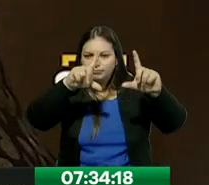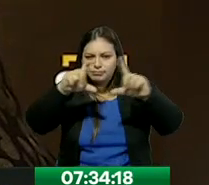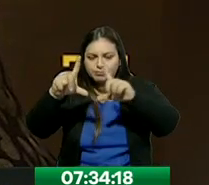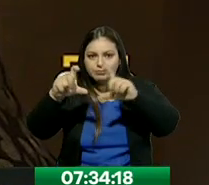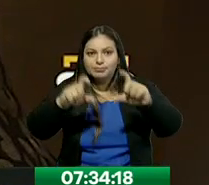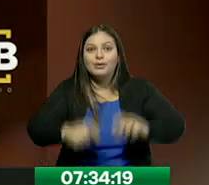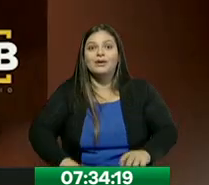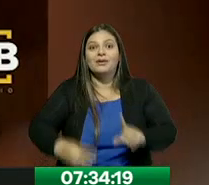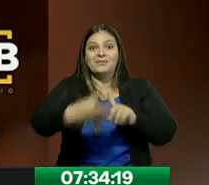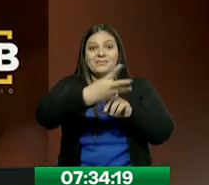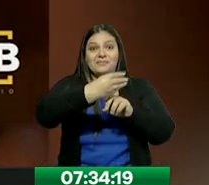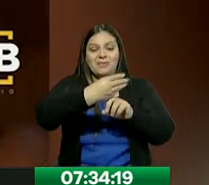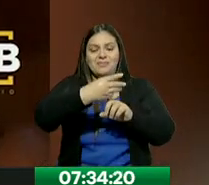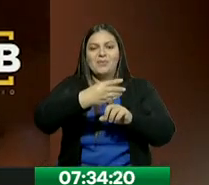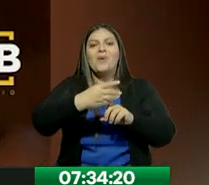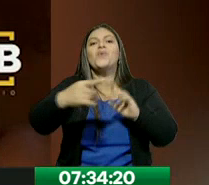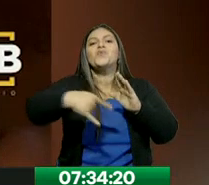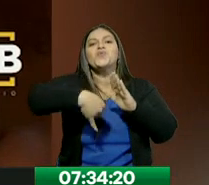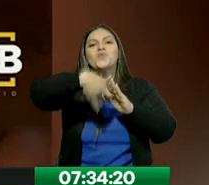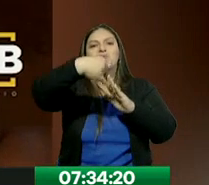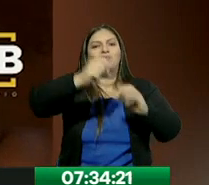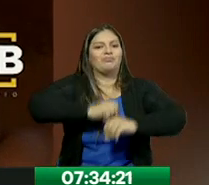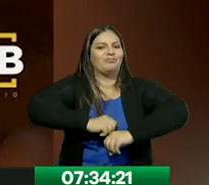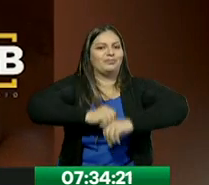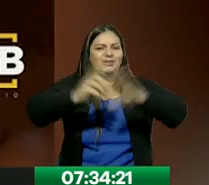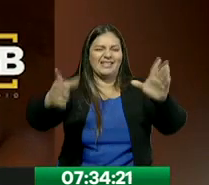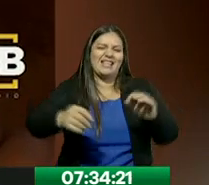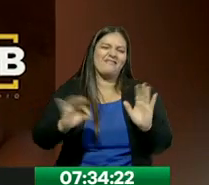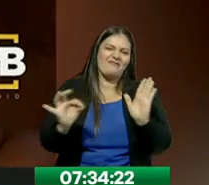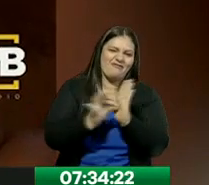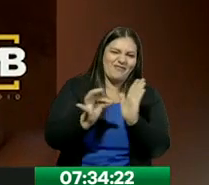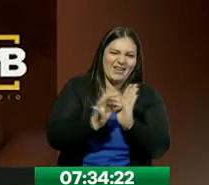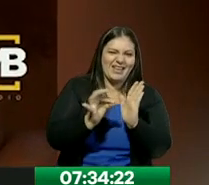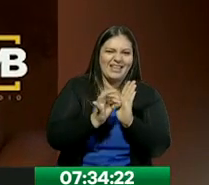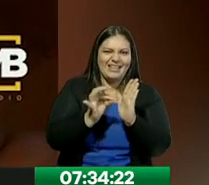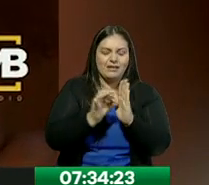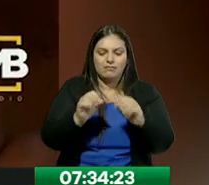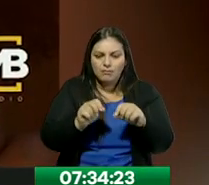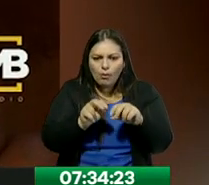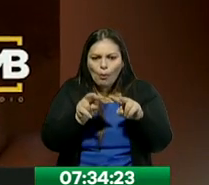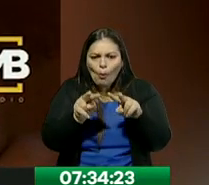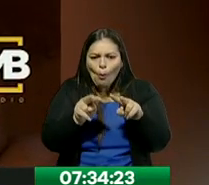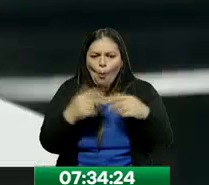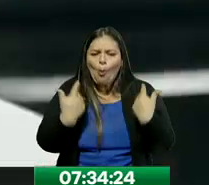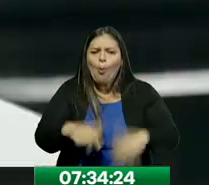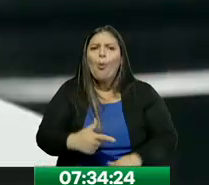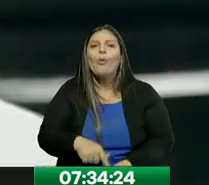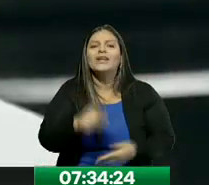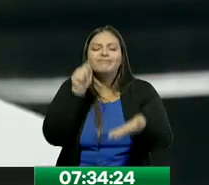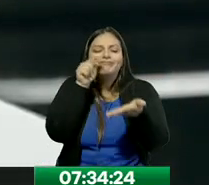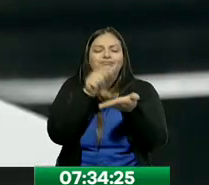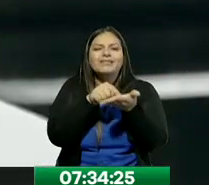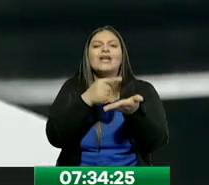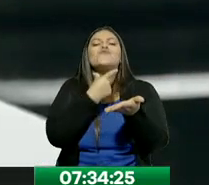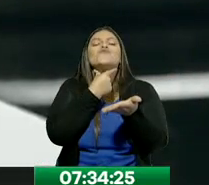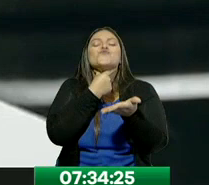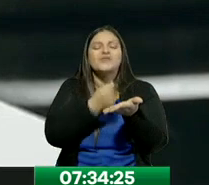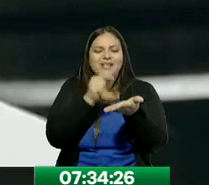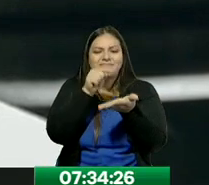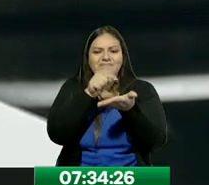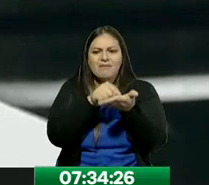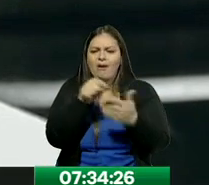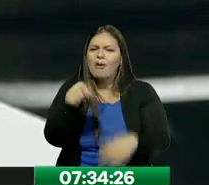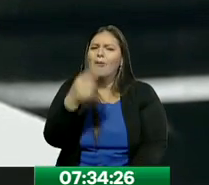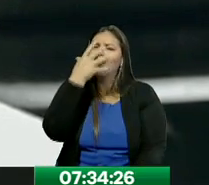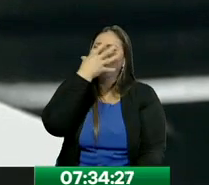me gusta. Los internautas regalan a la niña apelativos como simplemente divina, increíblemente hermosa y